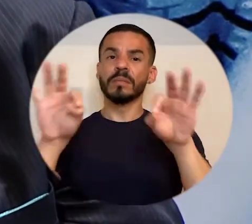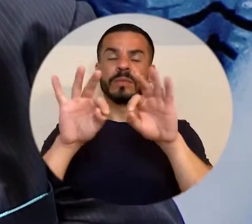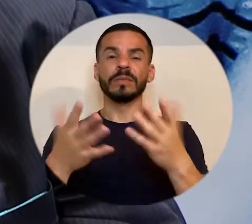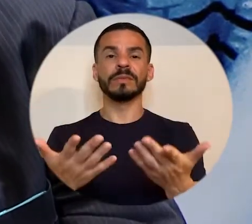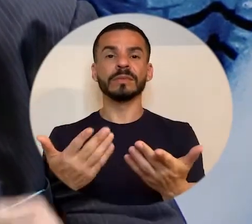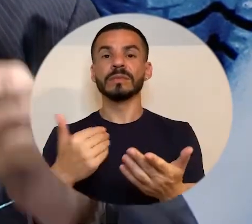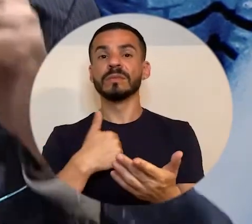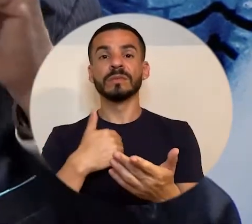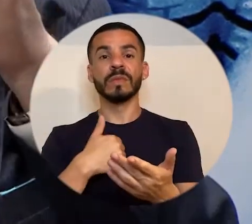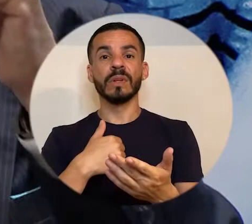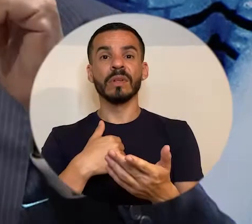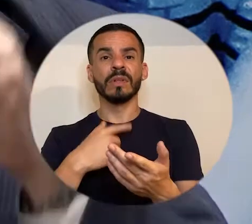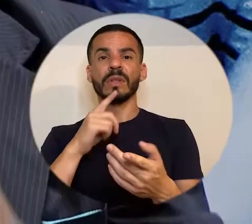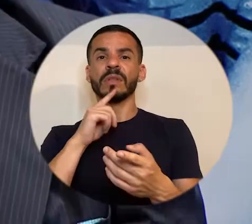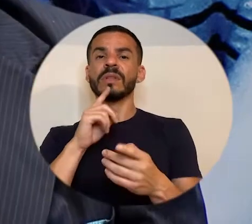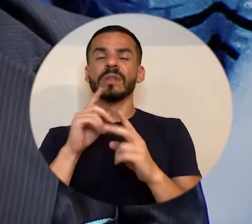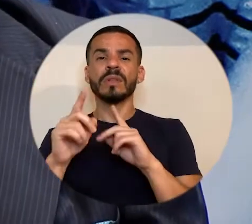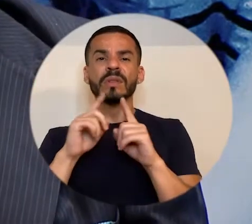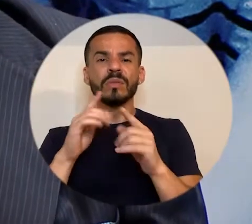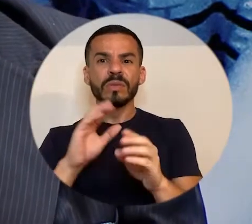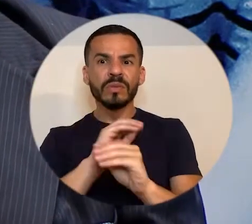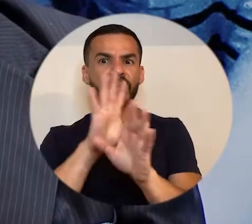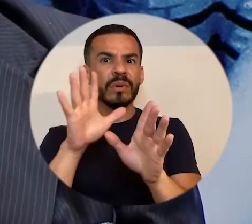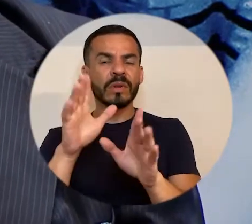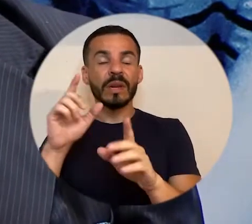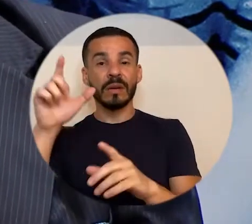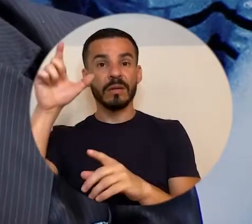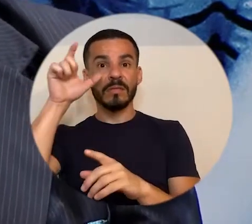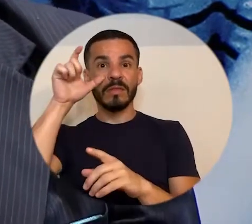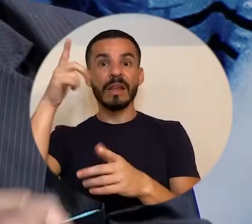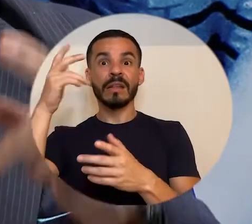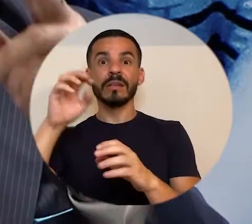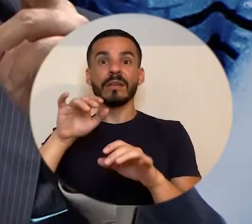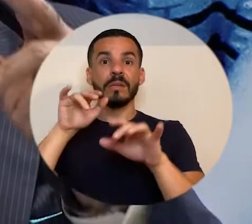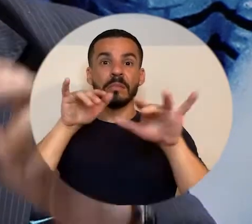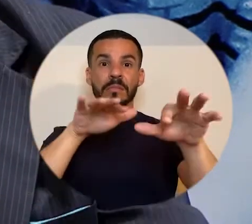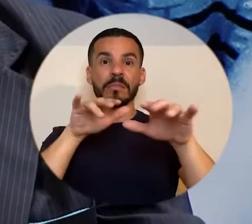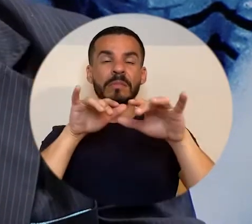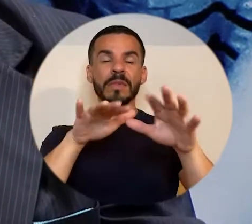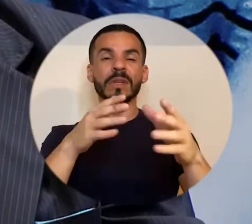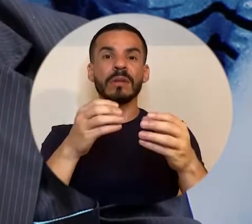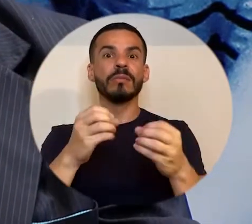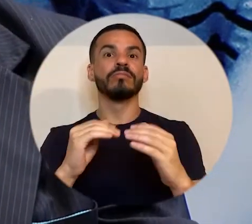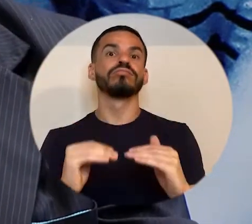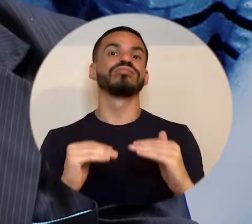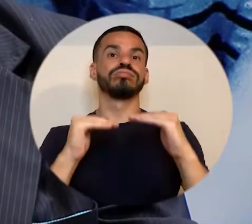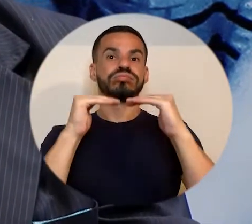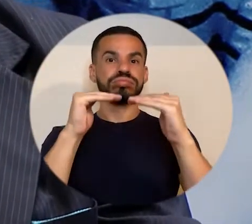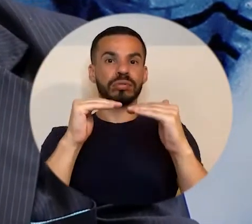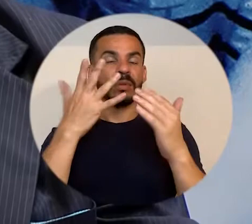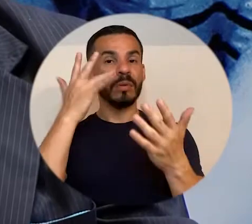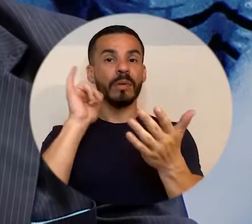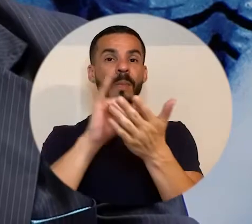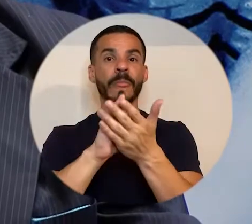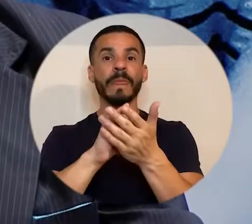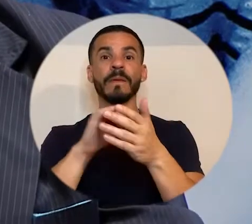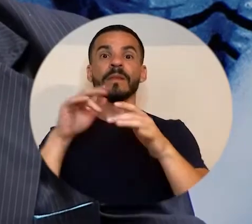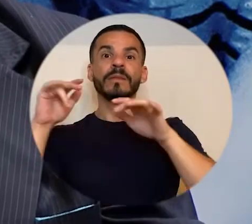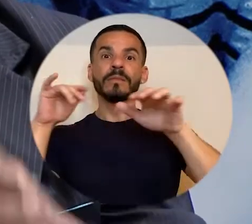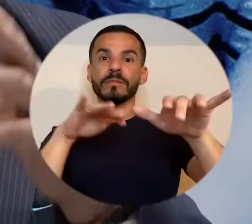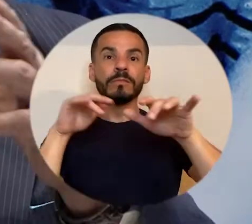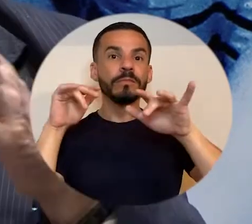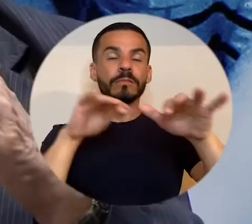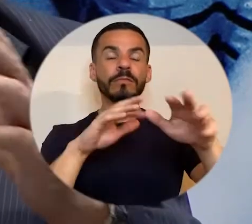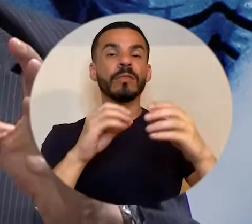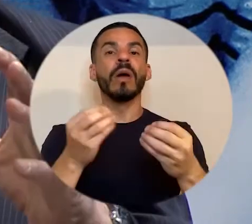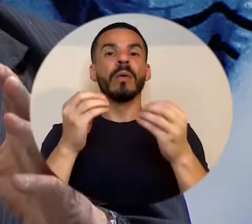que es importante, el no tener un discurso claro al principio de Biden hizo que la migración fuera muy alta. Sí. Por eso es que